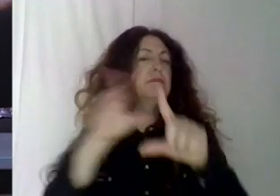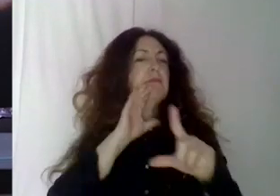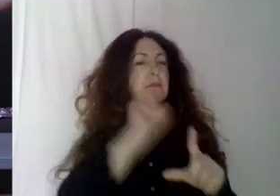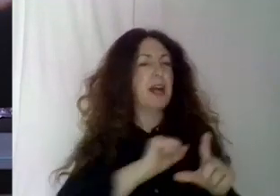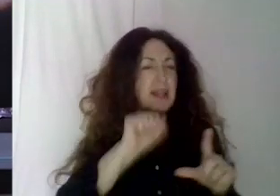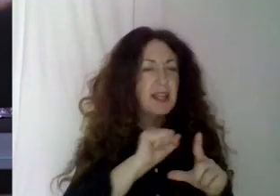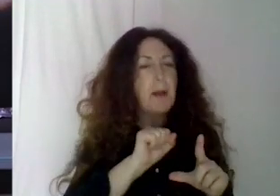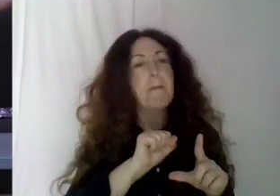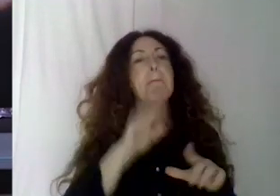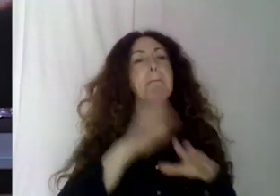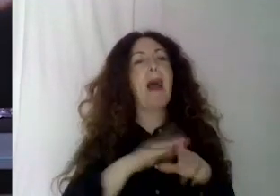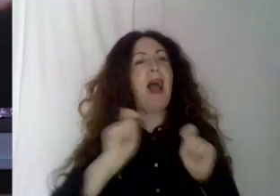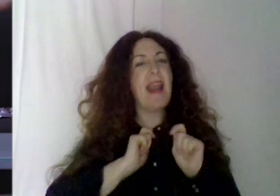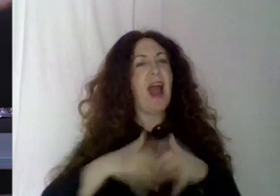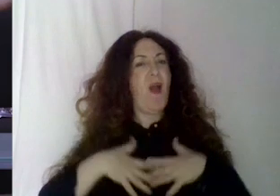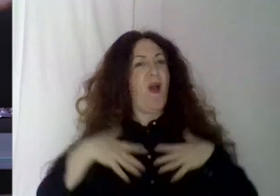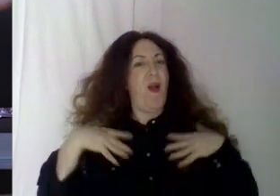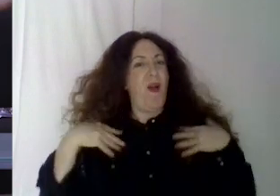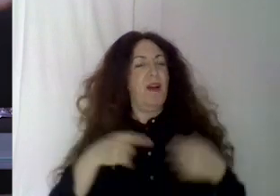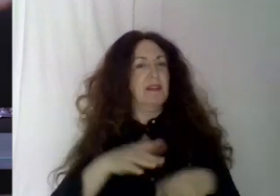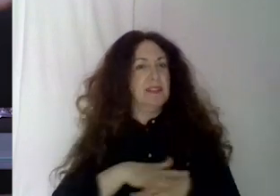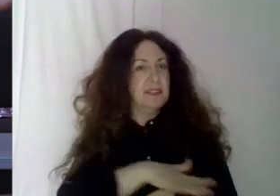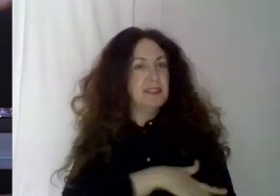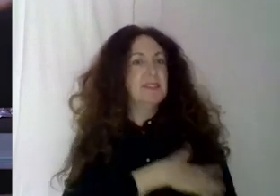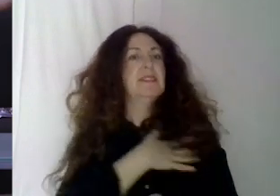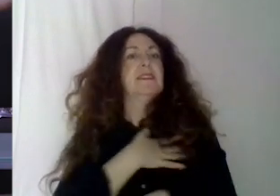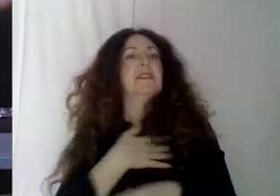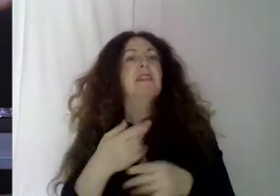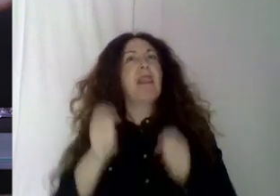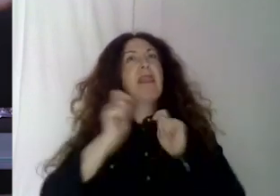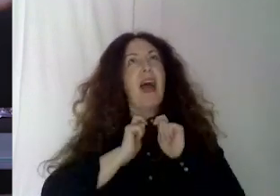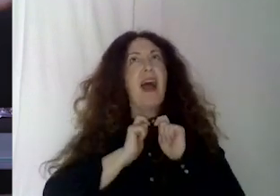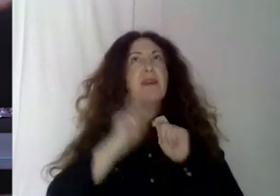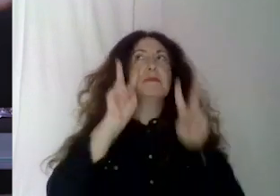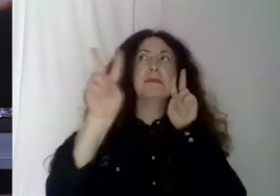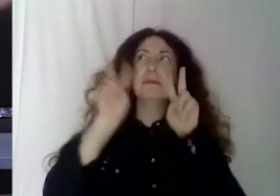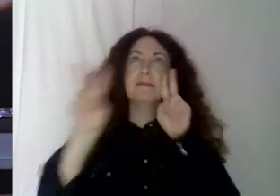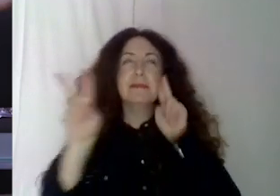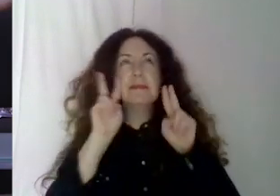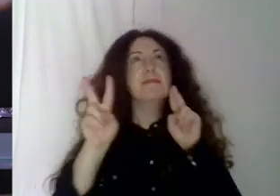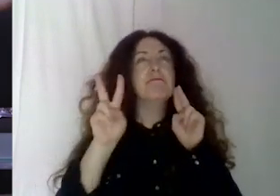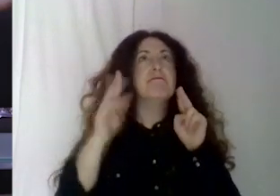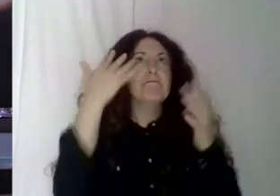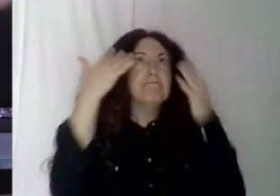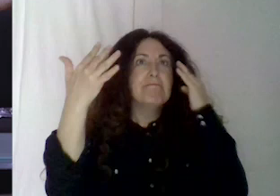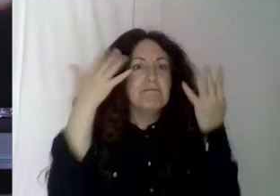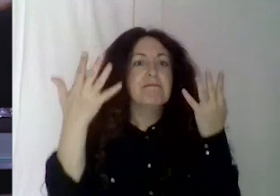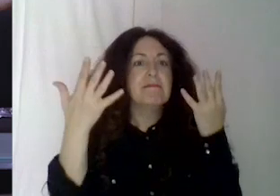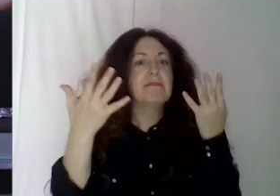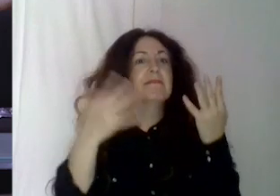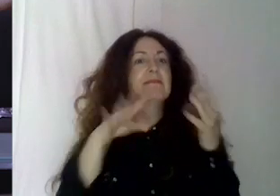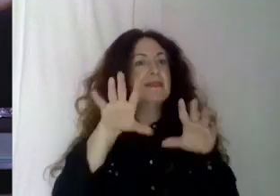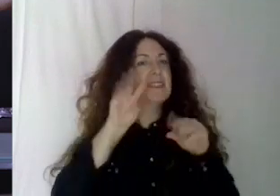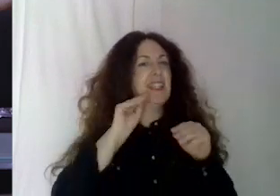Lo que Caravaggio hace es, desde el punto de vista técnico, es lo que se llama, en historia del arte